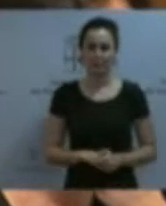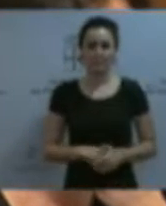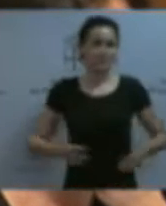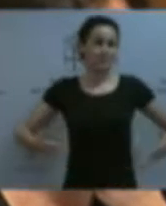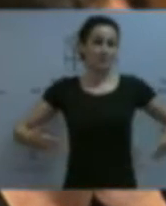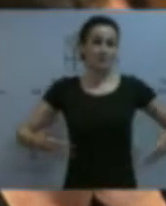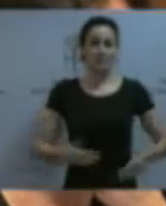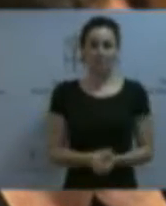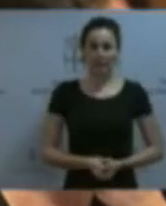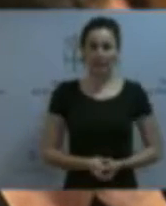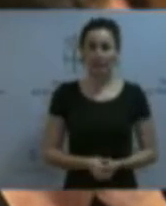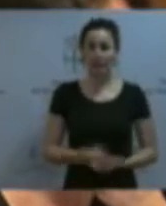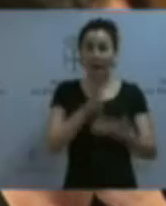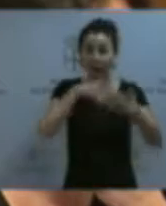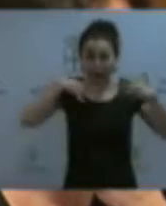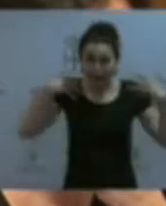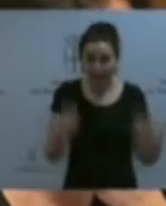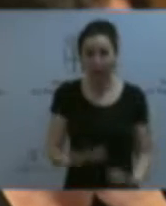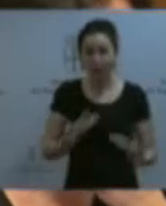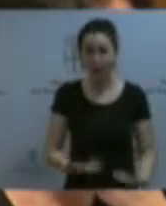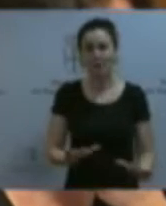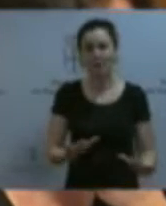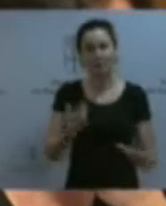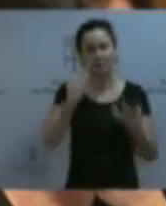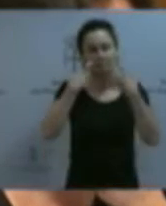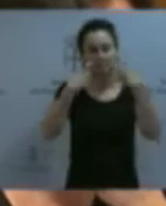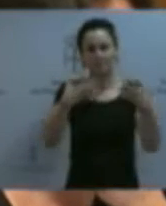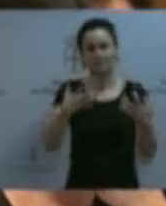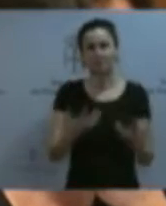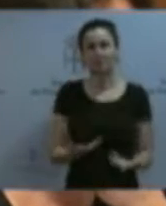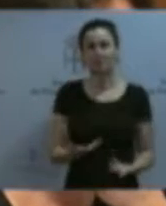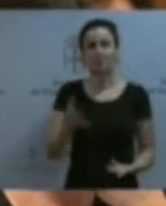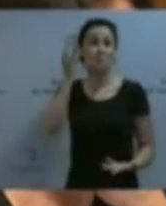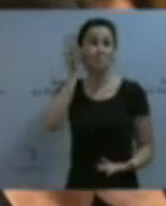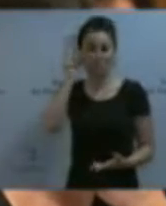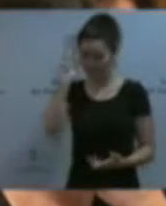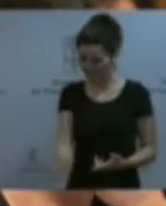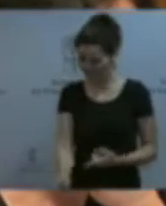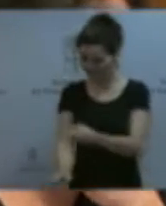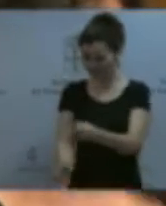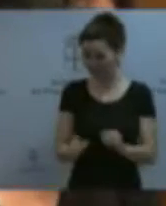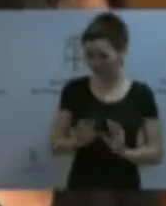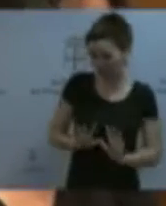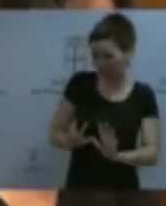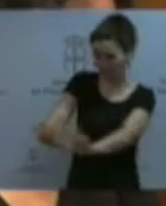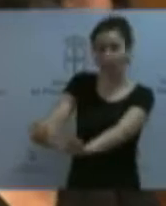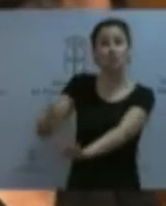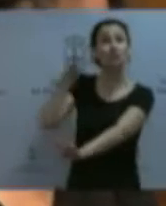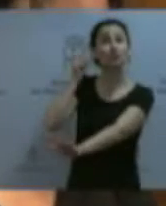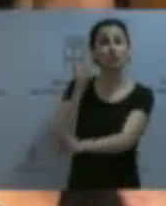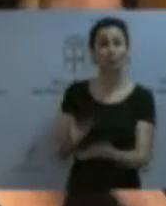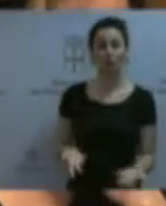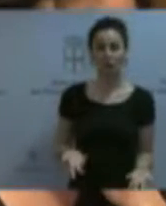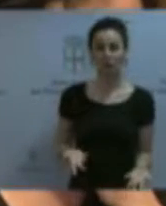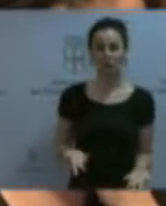Tenemos en mano una clara discriminación por ser mujer, únicamente por ser mujer, de